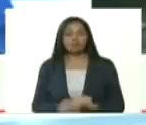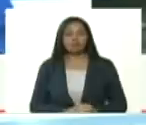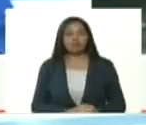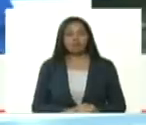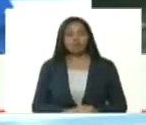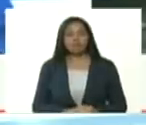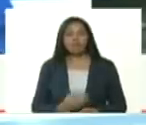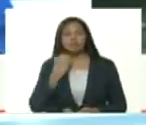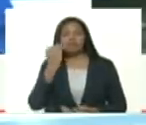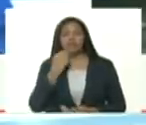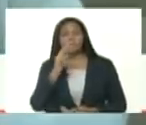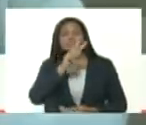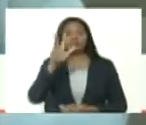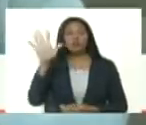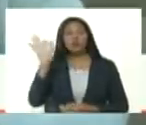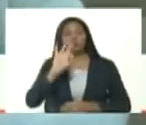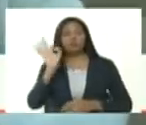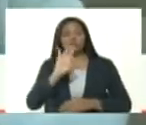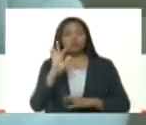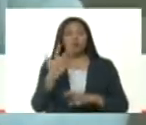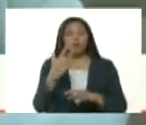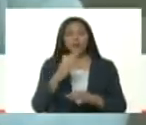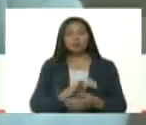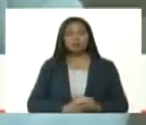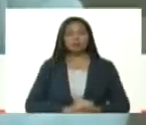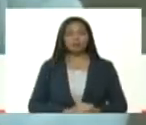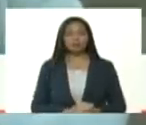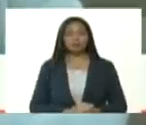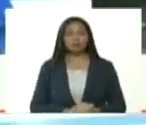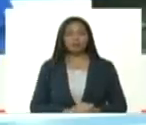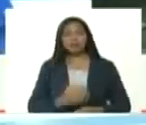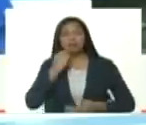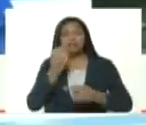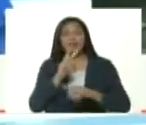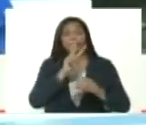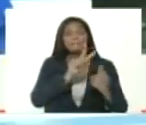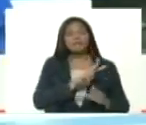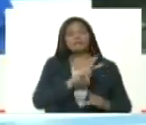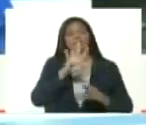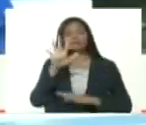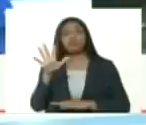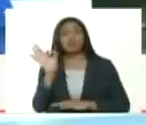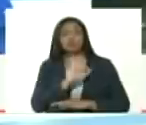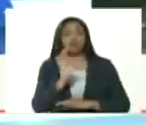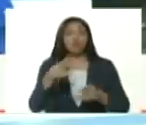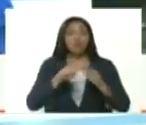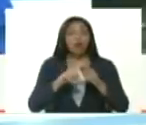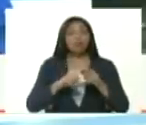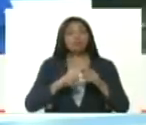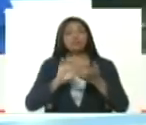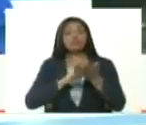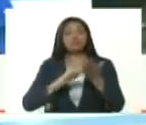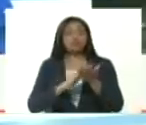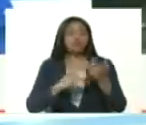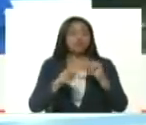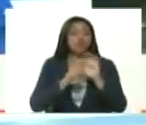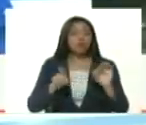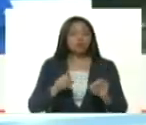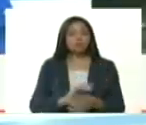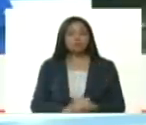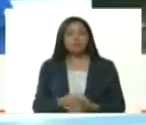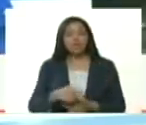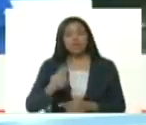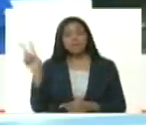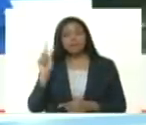Cerca del 25%. Cerca del 25% de recuperados a nivel mundial. En